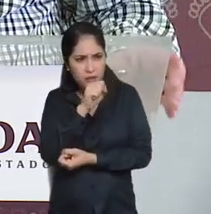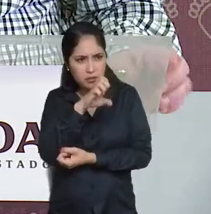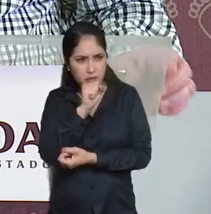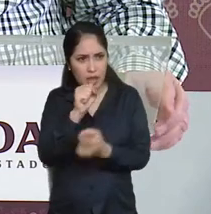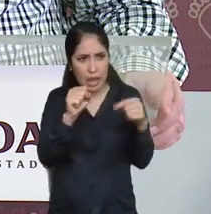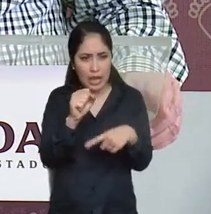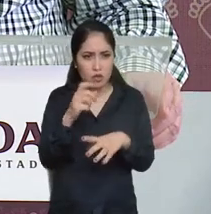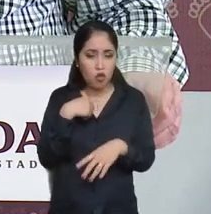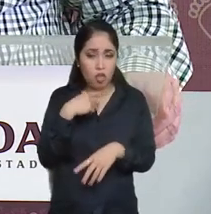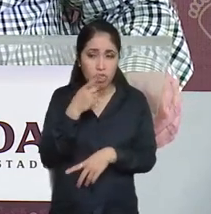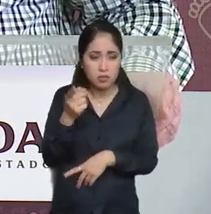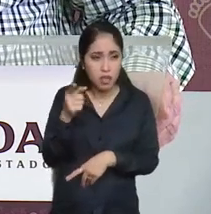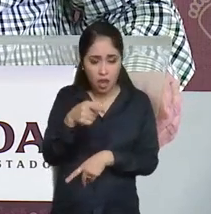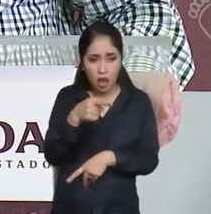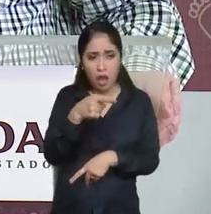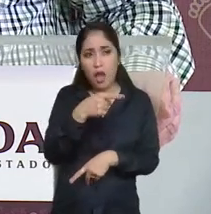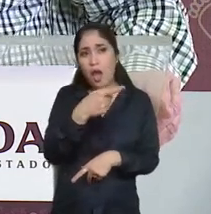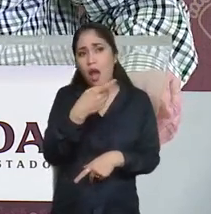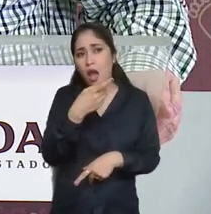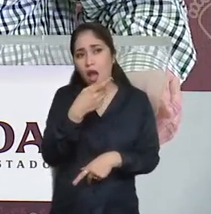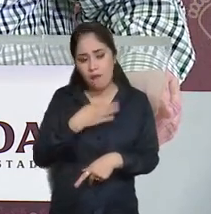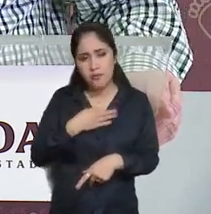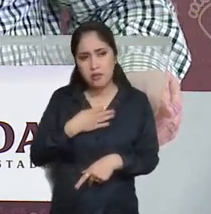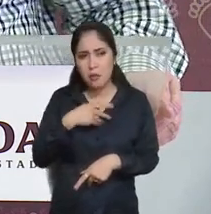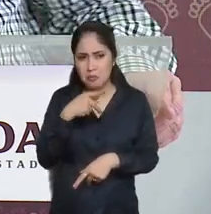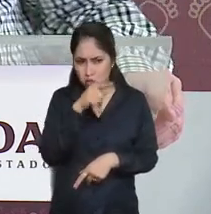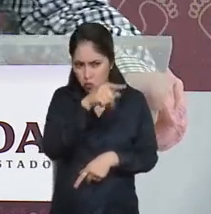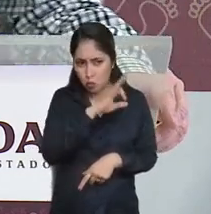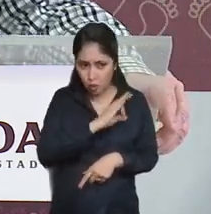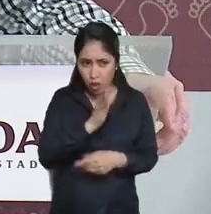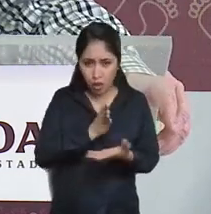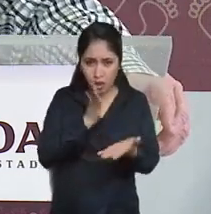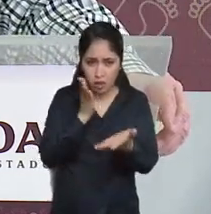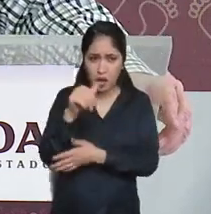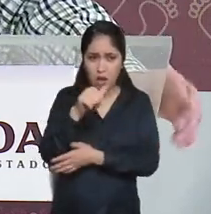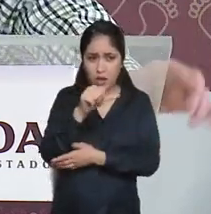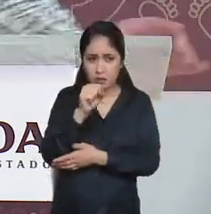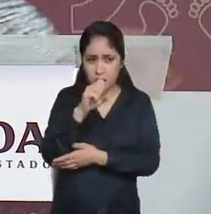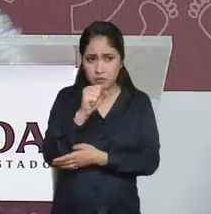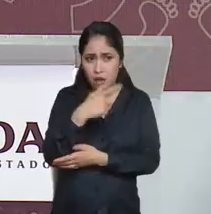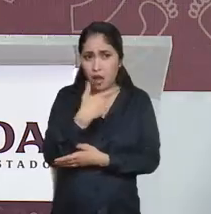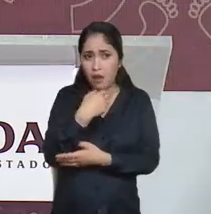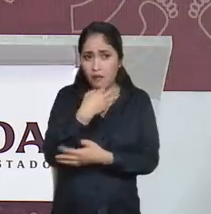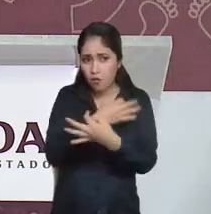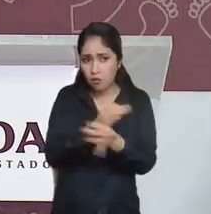sobre el tema, pero ustedes también pueden ir ahí a la ACE para que les pidan esa información. A ver, Enrique.